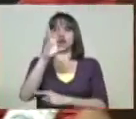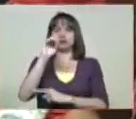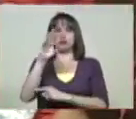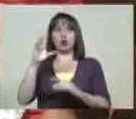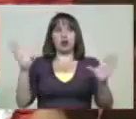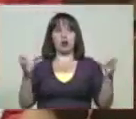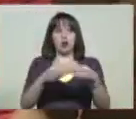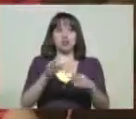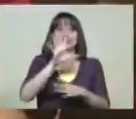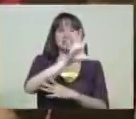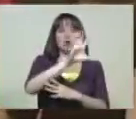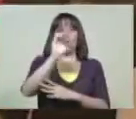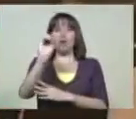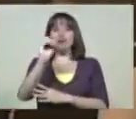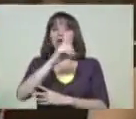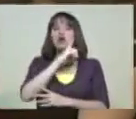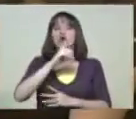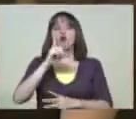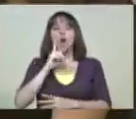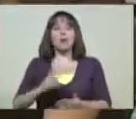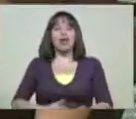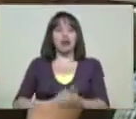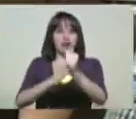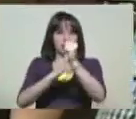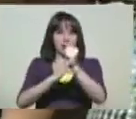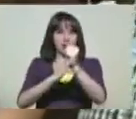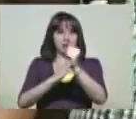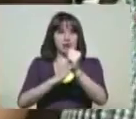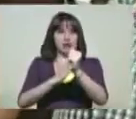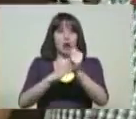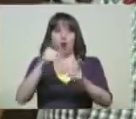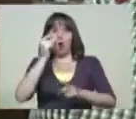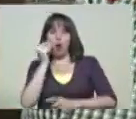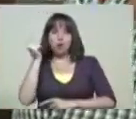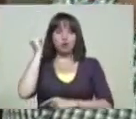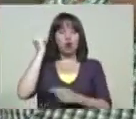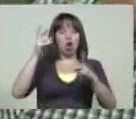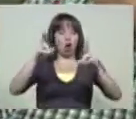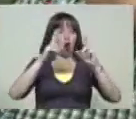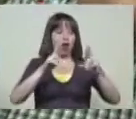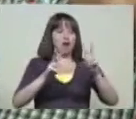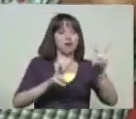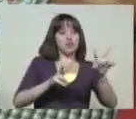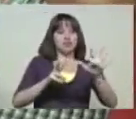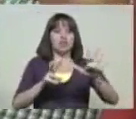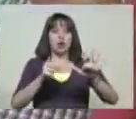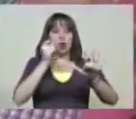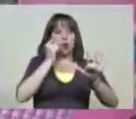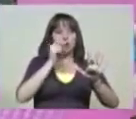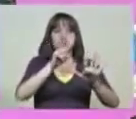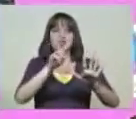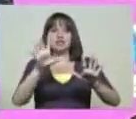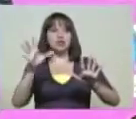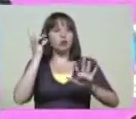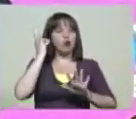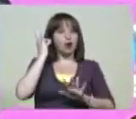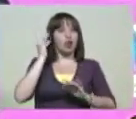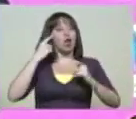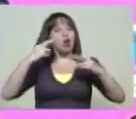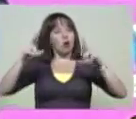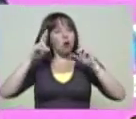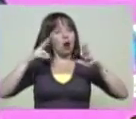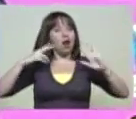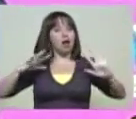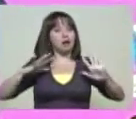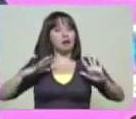50 nombres de líderes y de líderes a ojalá 25 y 25 de líderes y liderezas